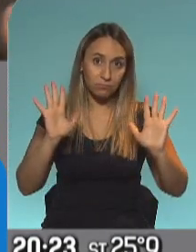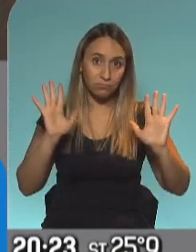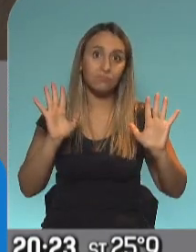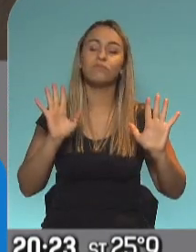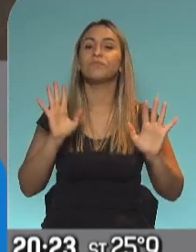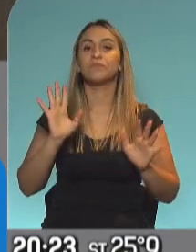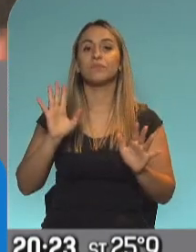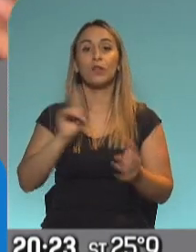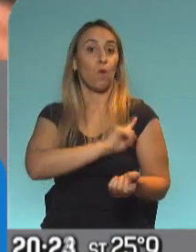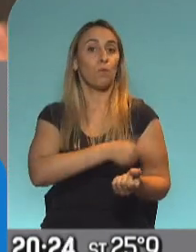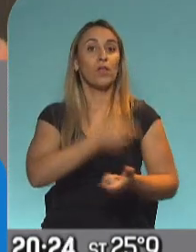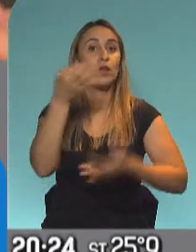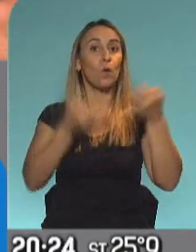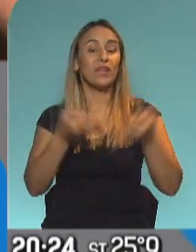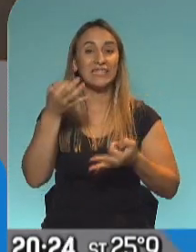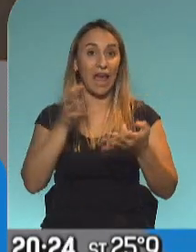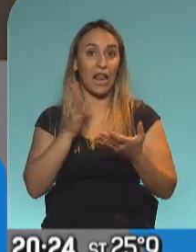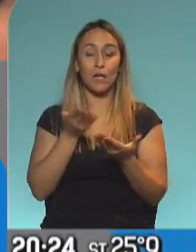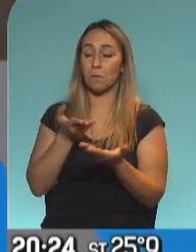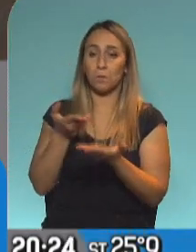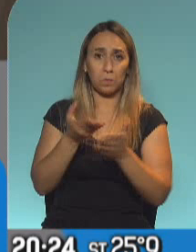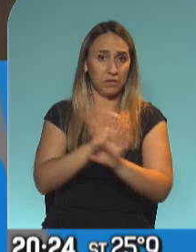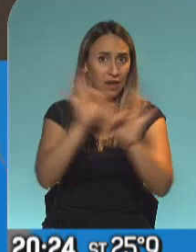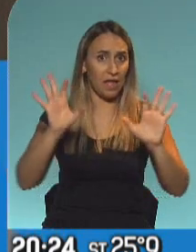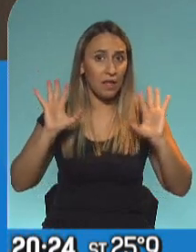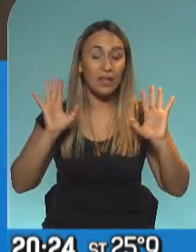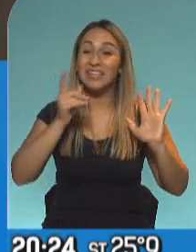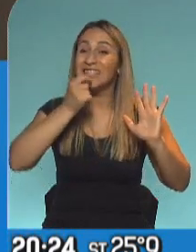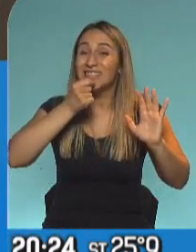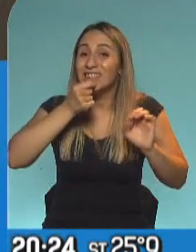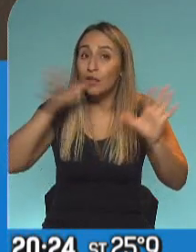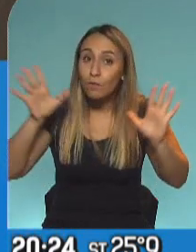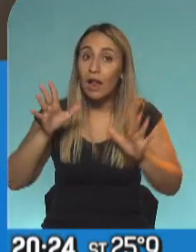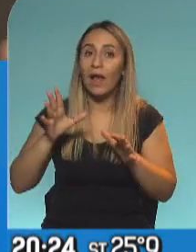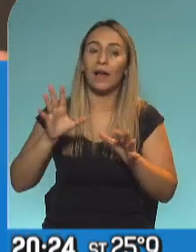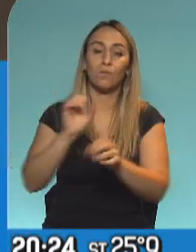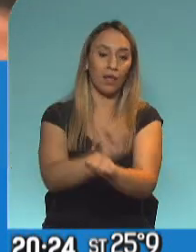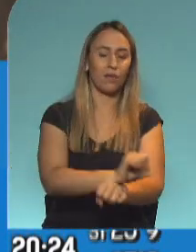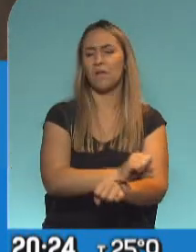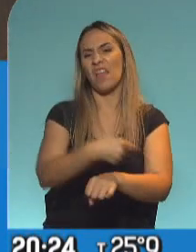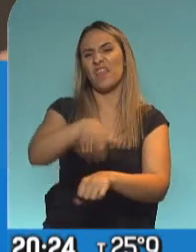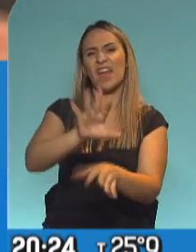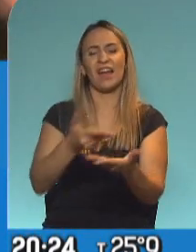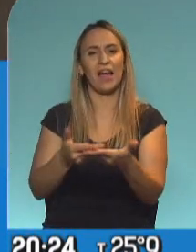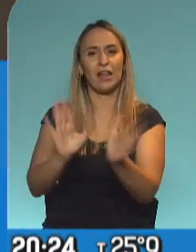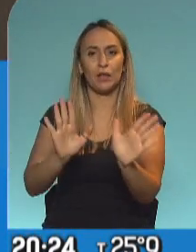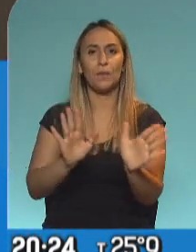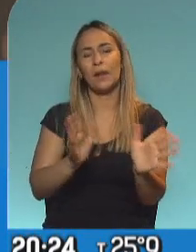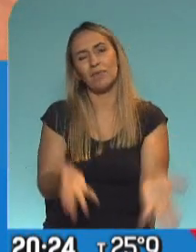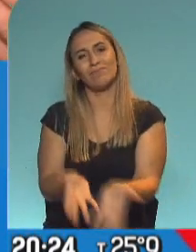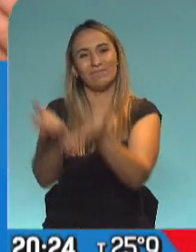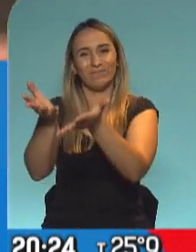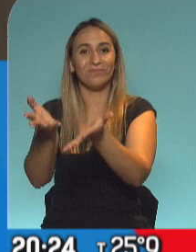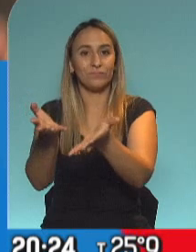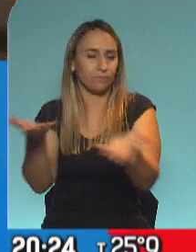Poder Judicial. Pero si así hubiera ocurrido, entiendo que sería un despropósito el hecho de otorgarle la excarcelación, por cuanto